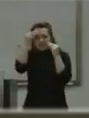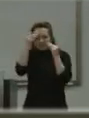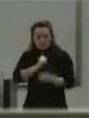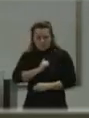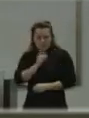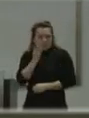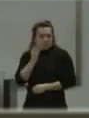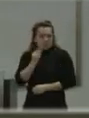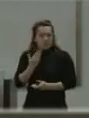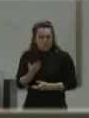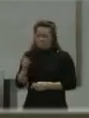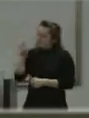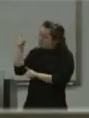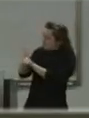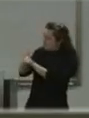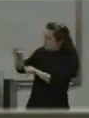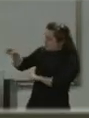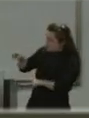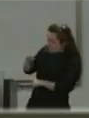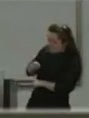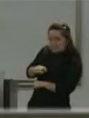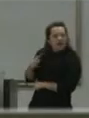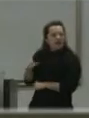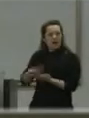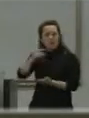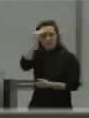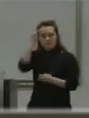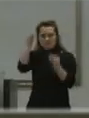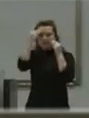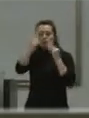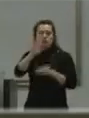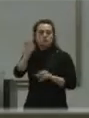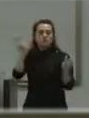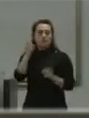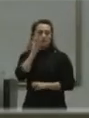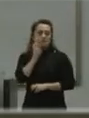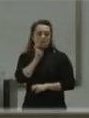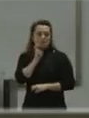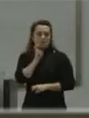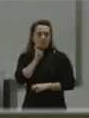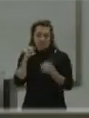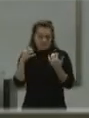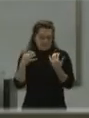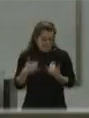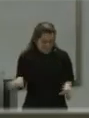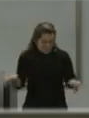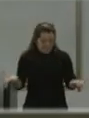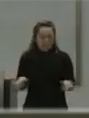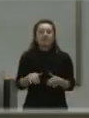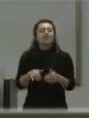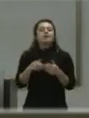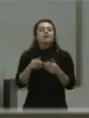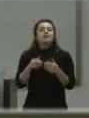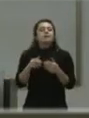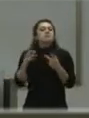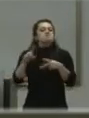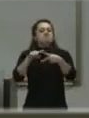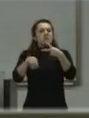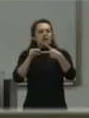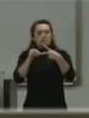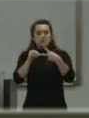entonces Cuáles son los aprendizajes que ustedes han tenido en el tema de sexualidad ya para concluir que sirva además